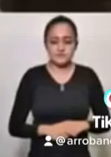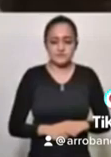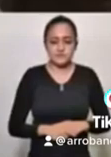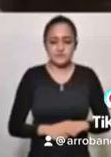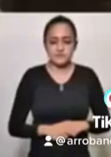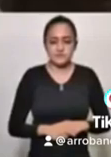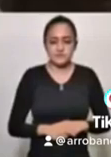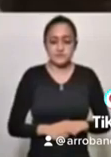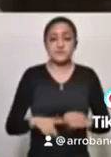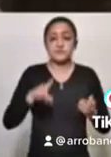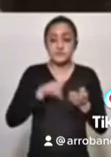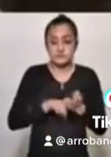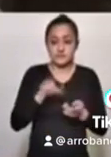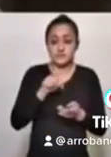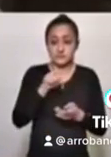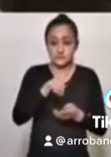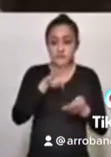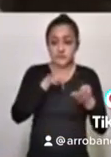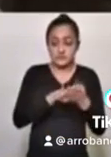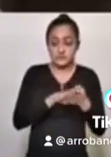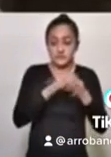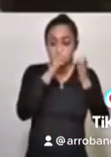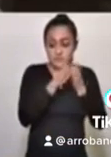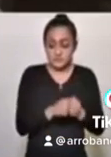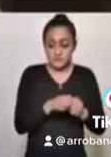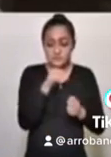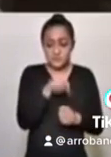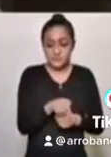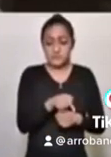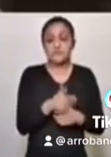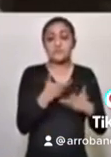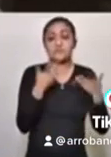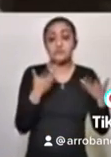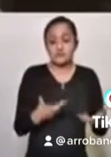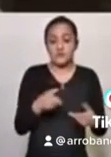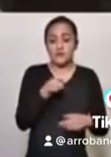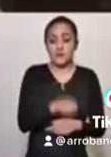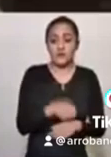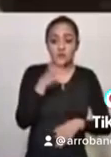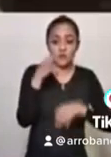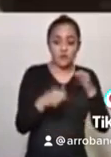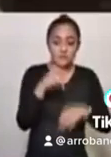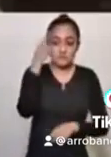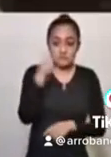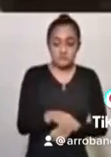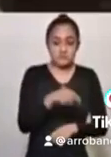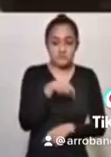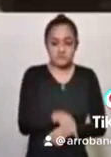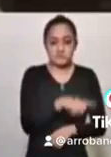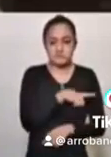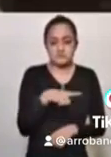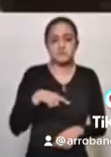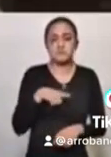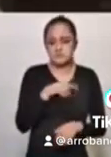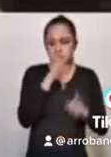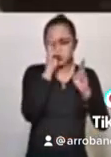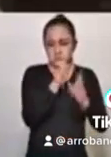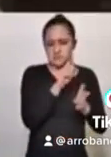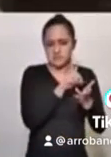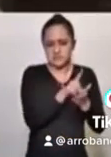sujetos a un proceso, a disposición de un juez, se les respeta los derechos